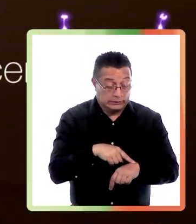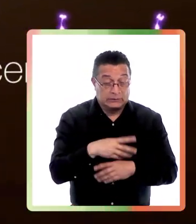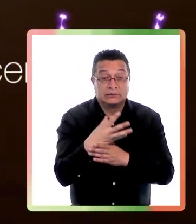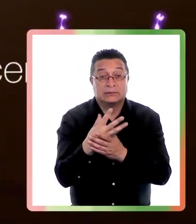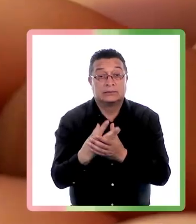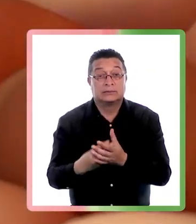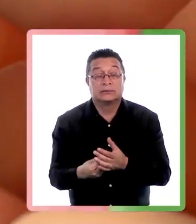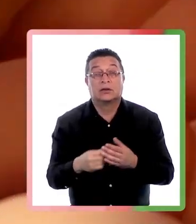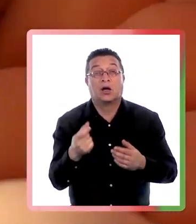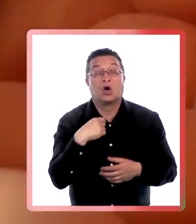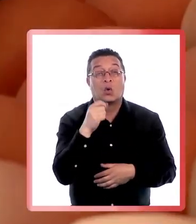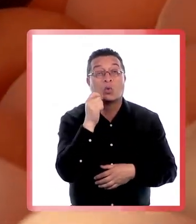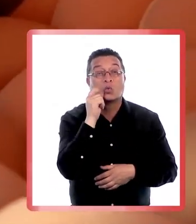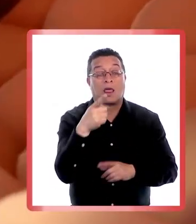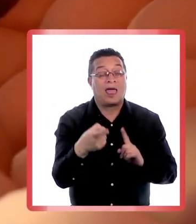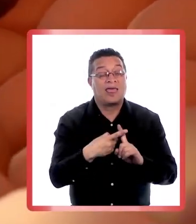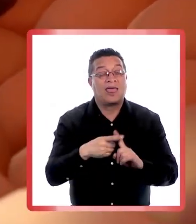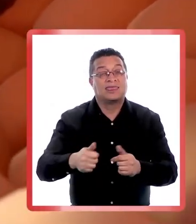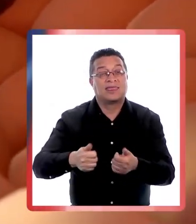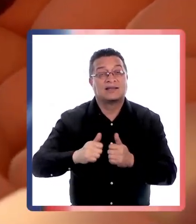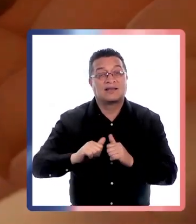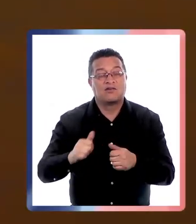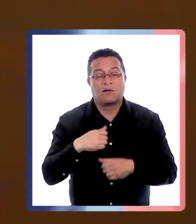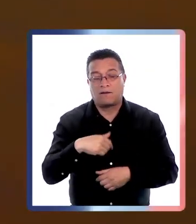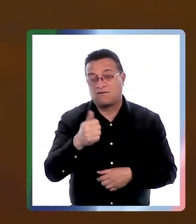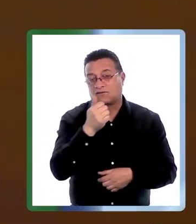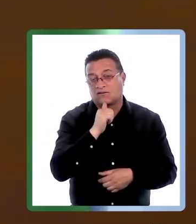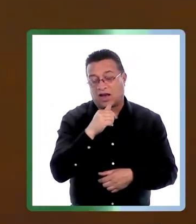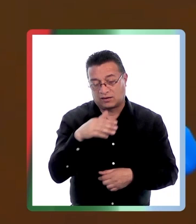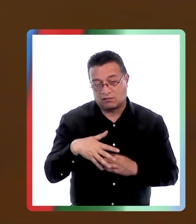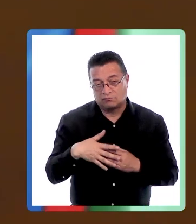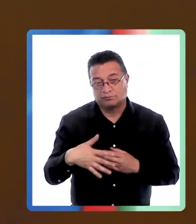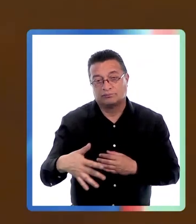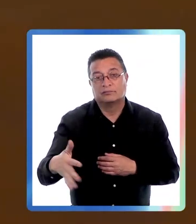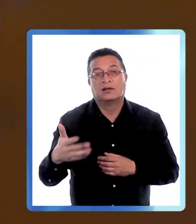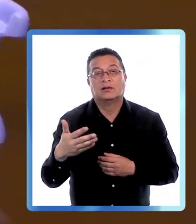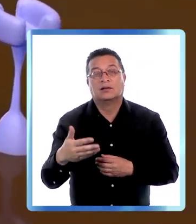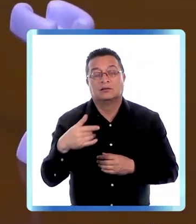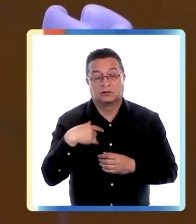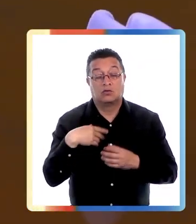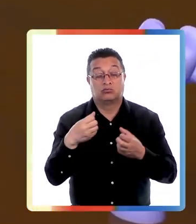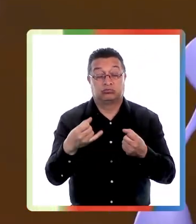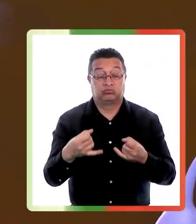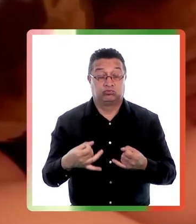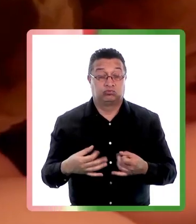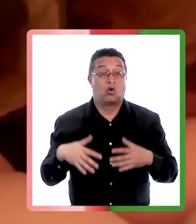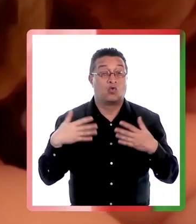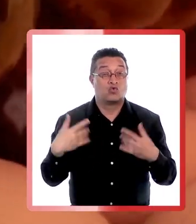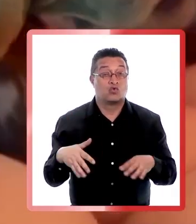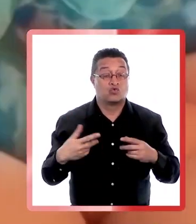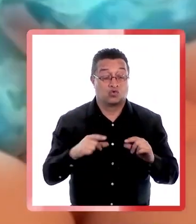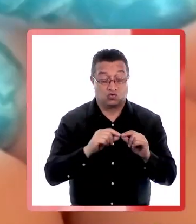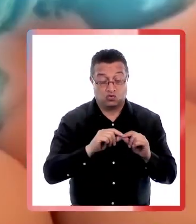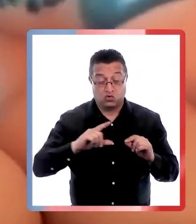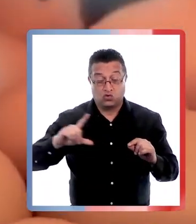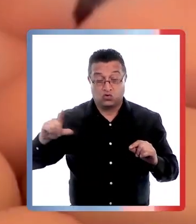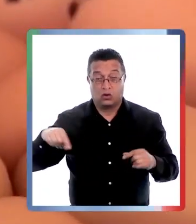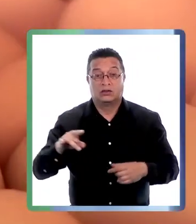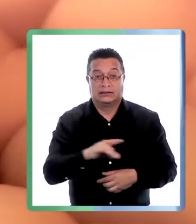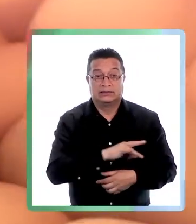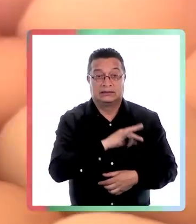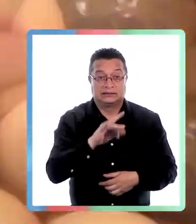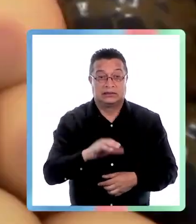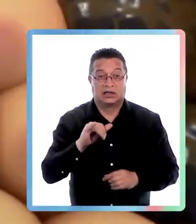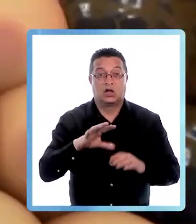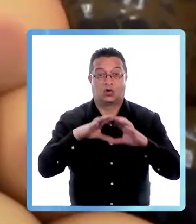se nos acaba el tiempo, pero ¿cuáles son los desafíos que van quedando en torno a esto? Son cifras altas, no solamente acá en